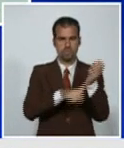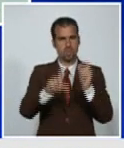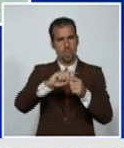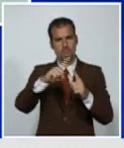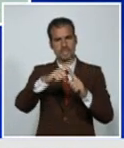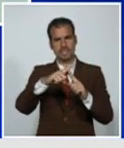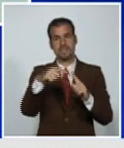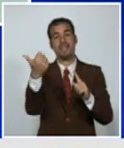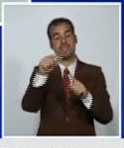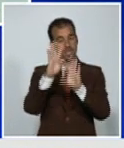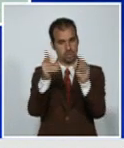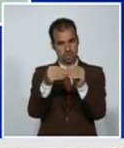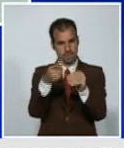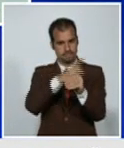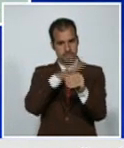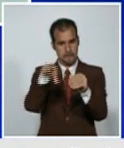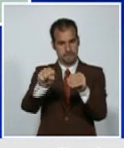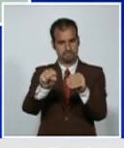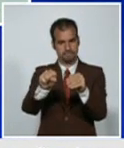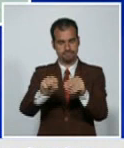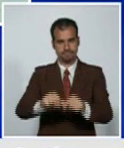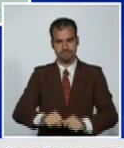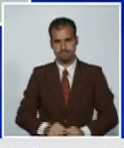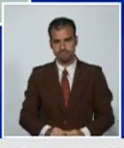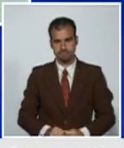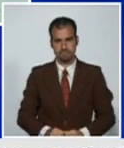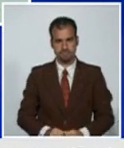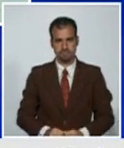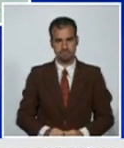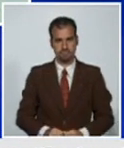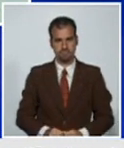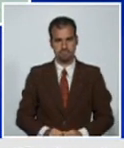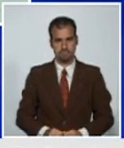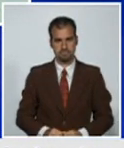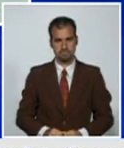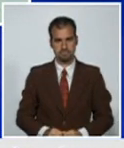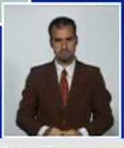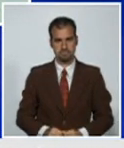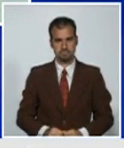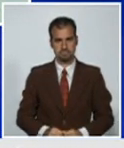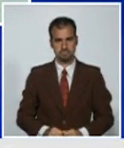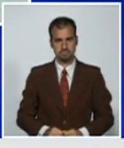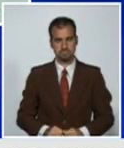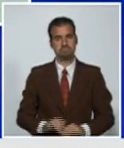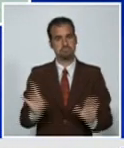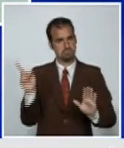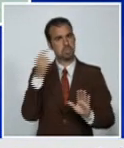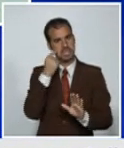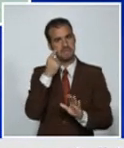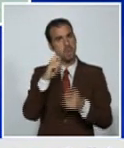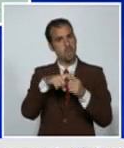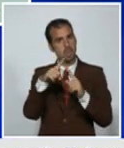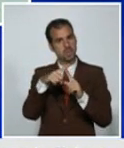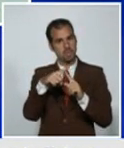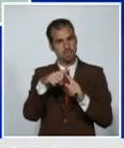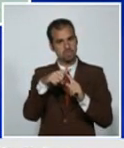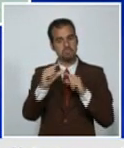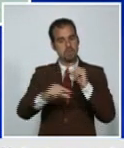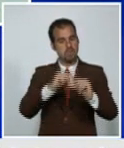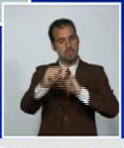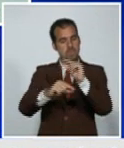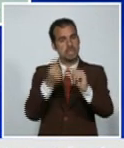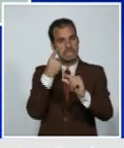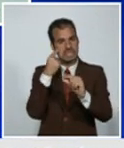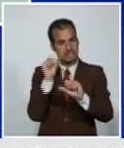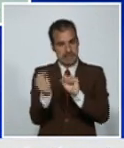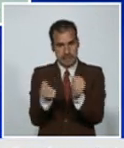casos autóctonos, uno menos que la jornada anterior, y demostrando que sí ha mantenido el